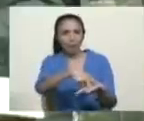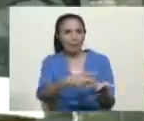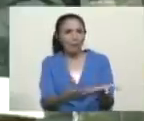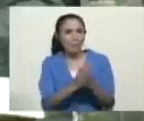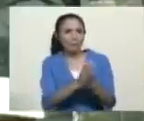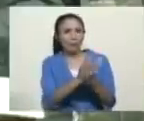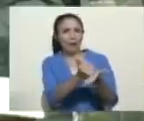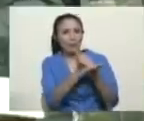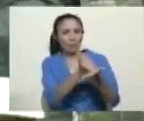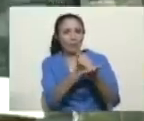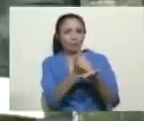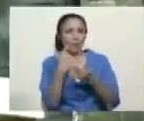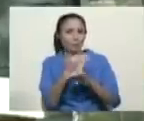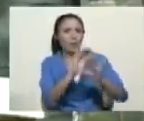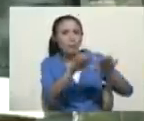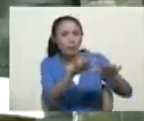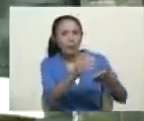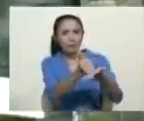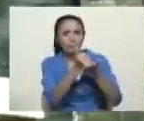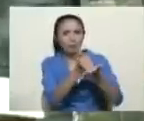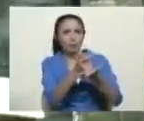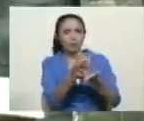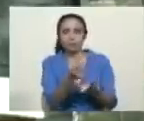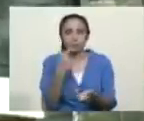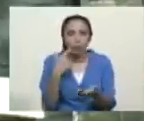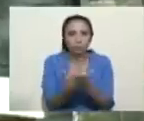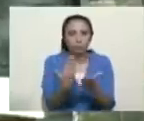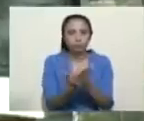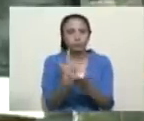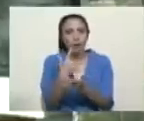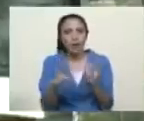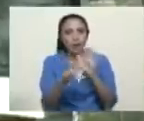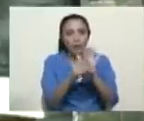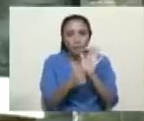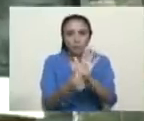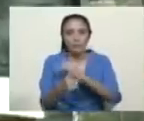mendigando y no se reconoce